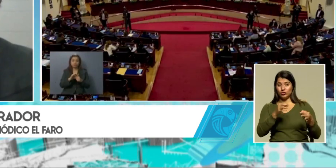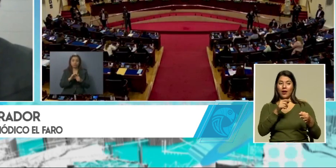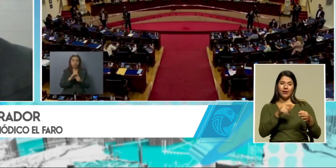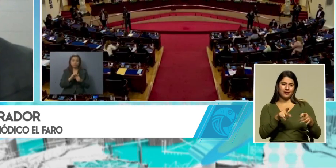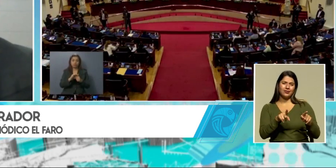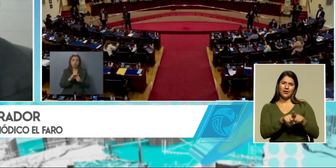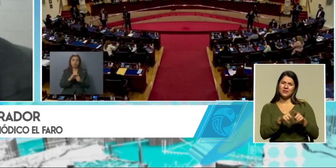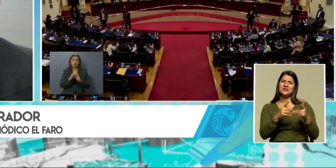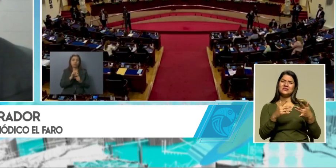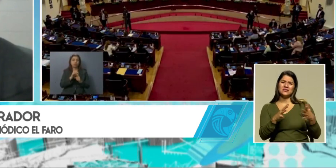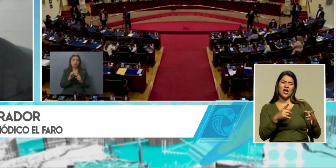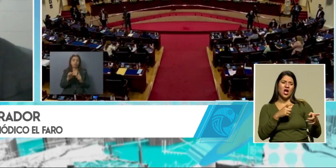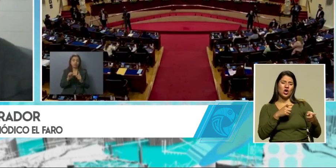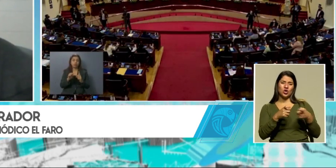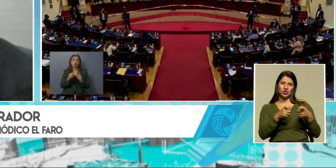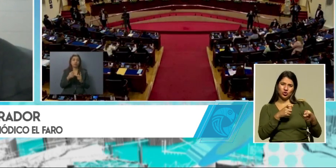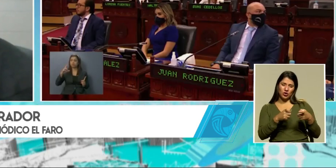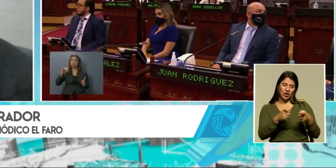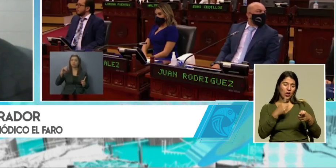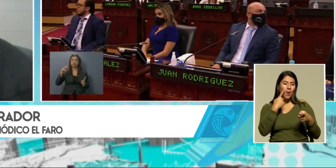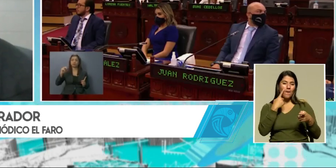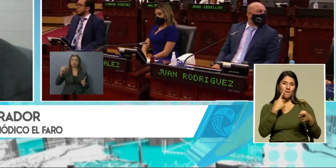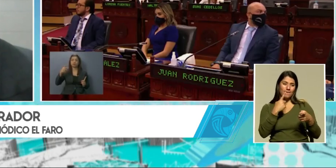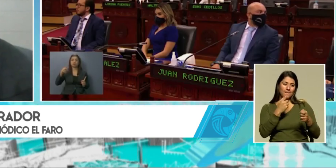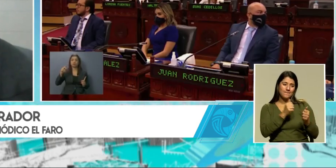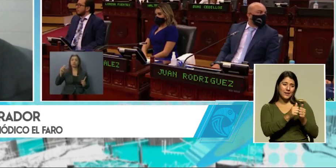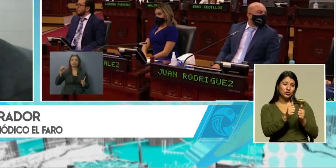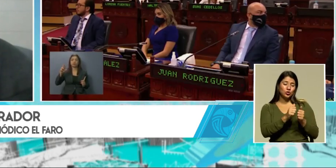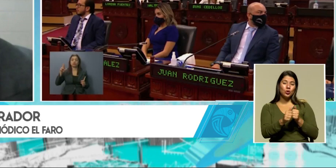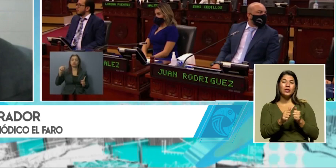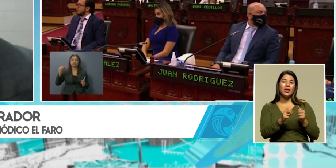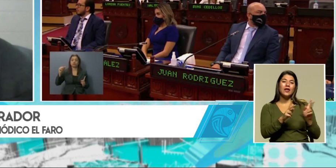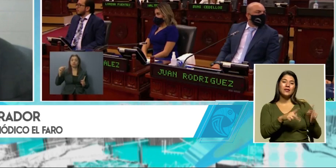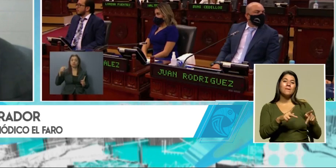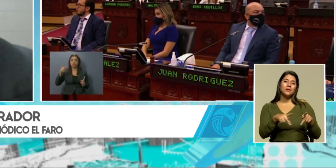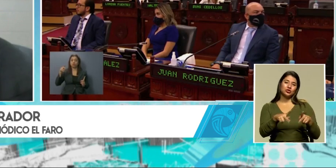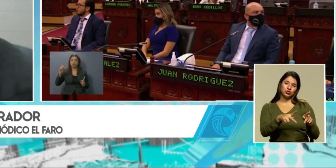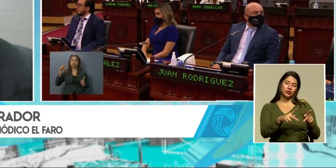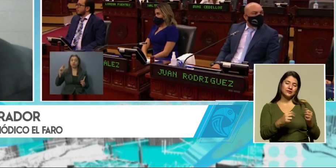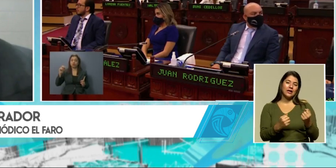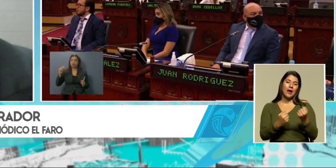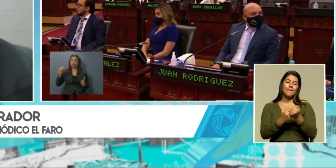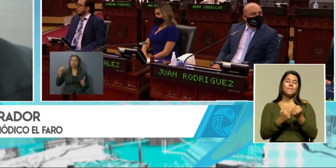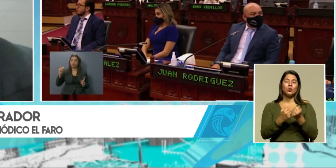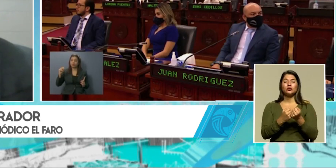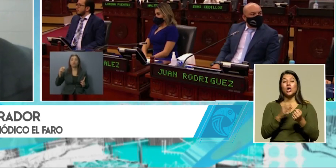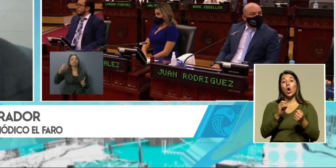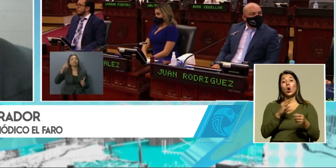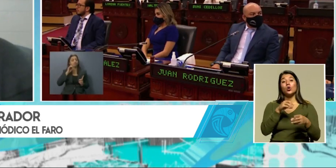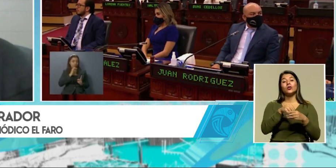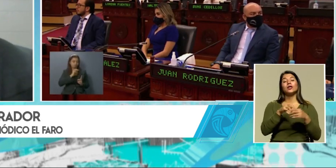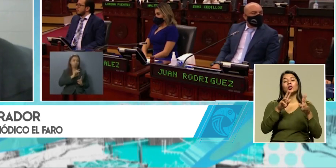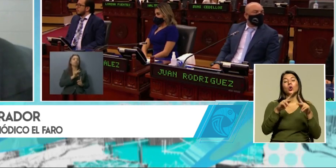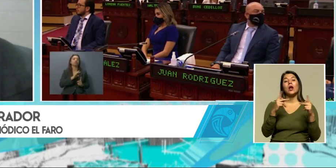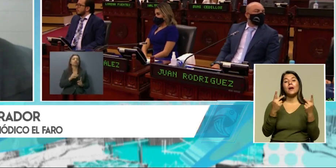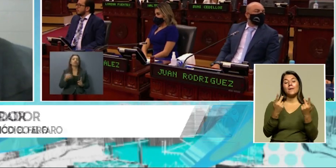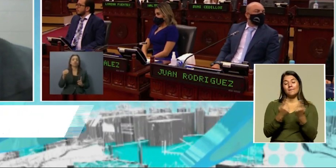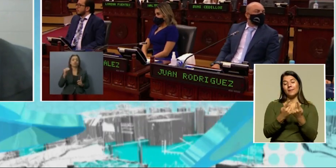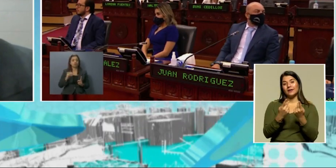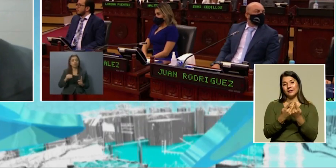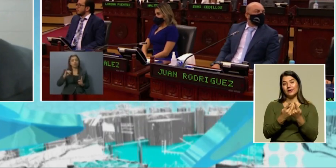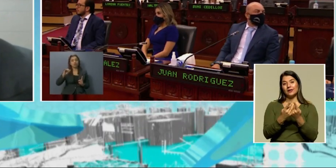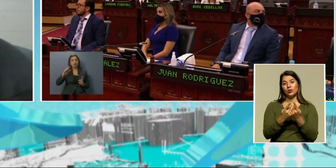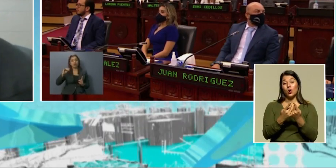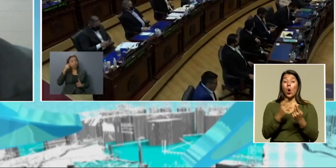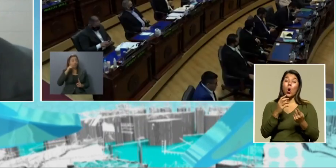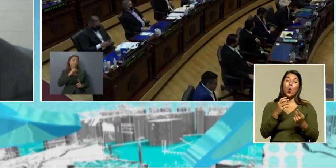ya está dominada o está siendo administrada por funcionarios que son muy cercanos o que gozan de